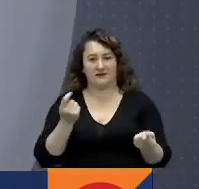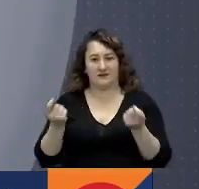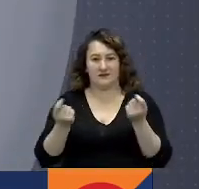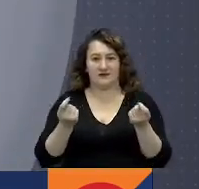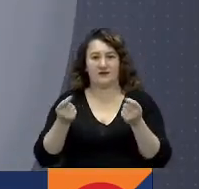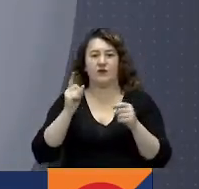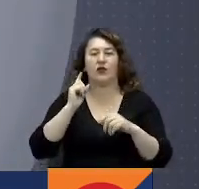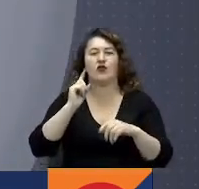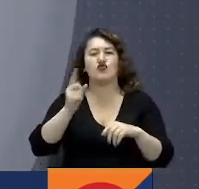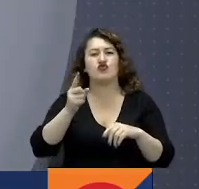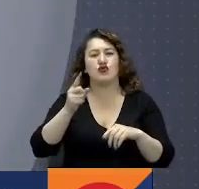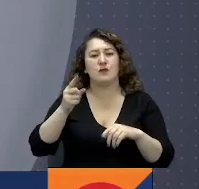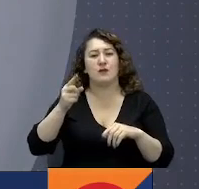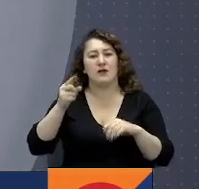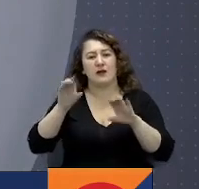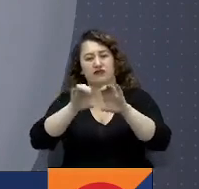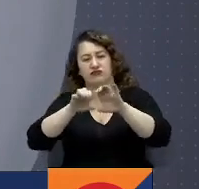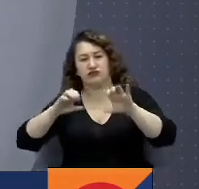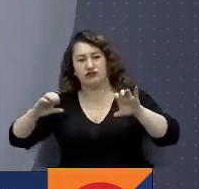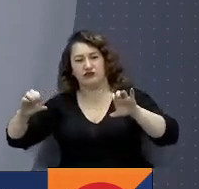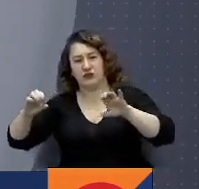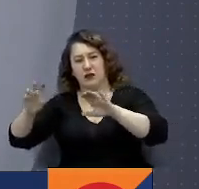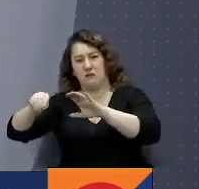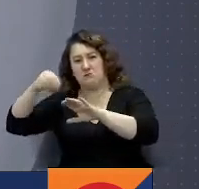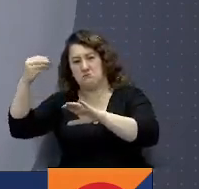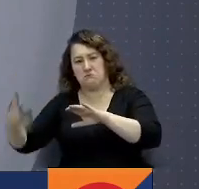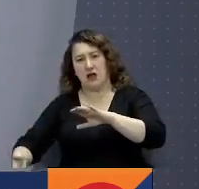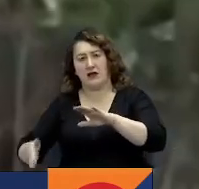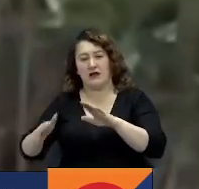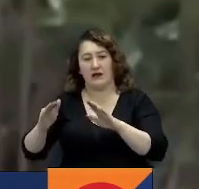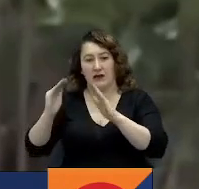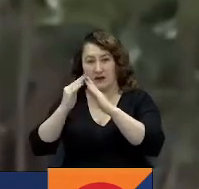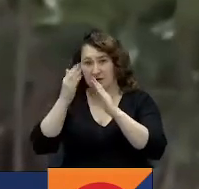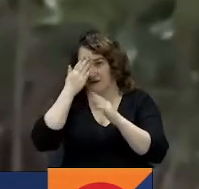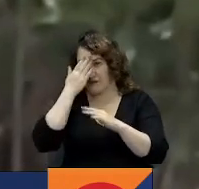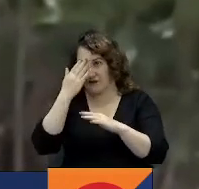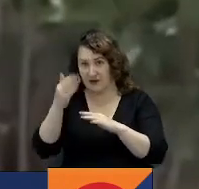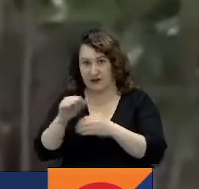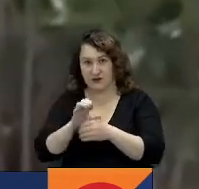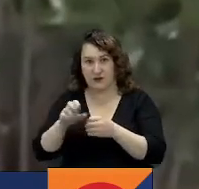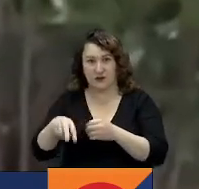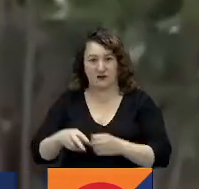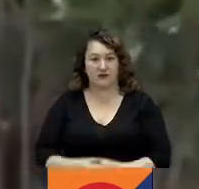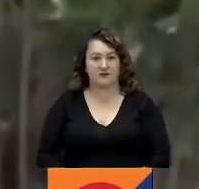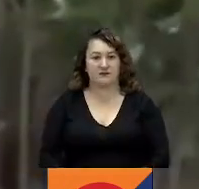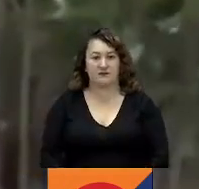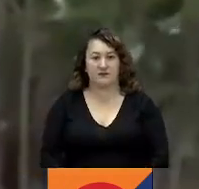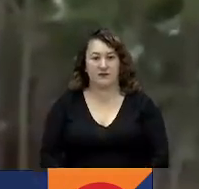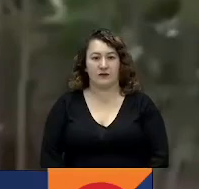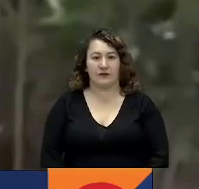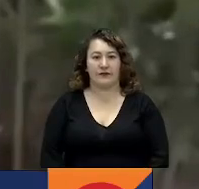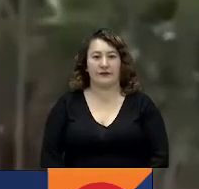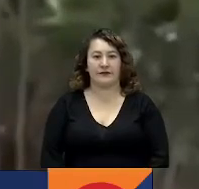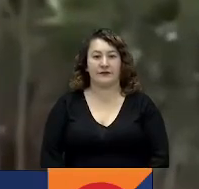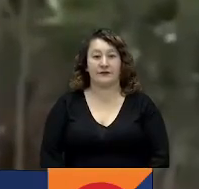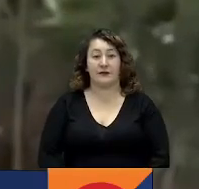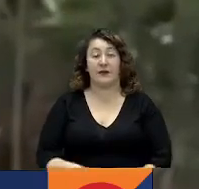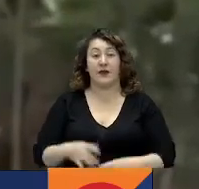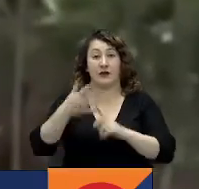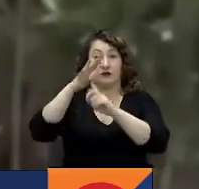en la cola del aparato, elemento que cayó frente a la vivienda de un ciudadano. Al momento tenemos el helicóptero